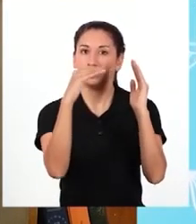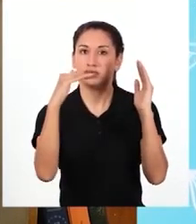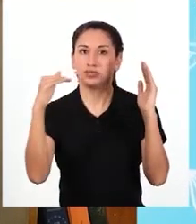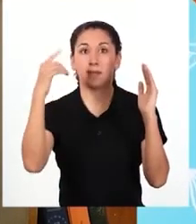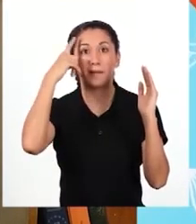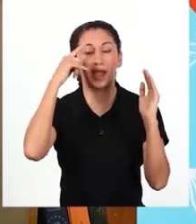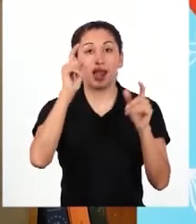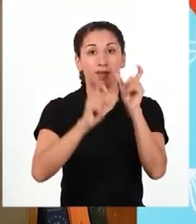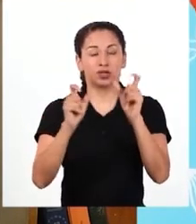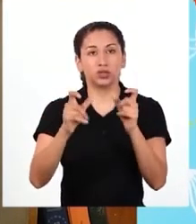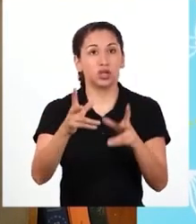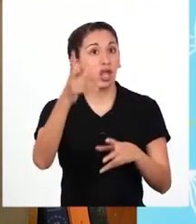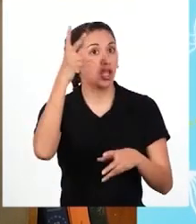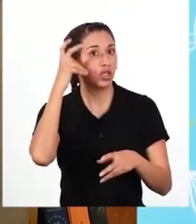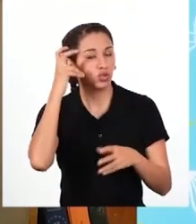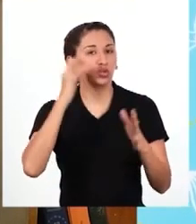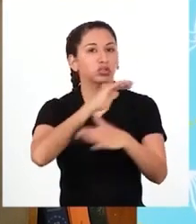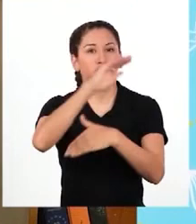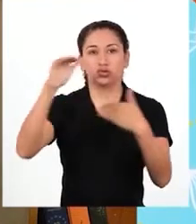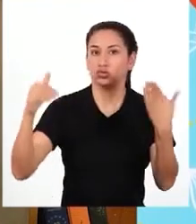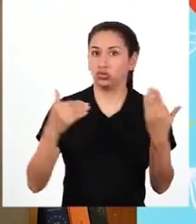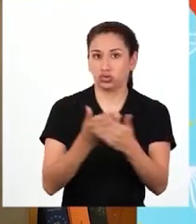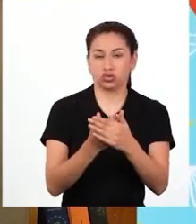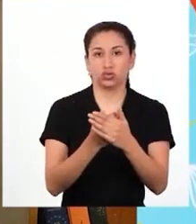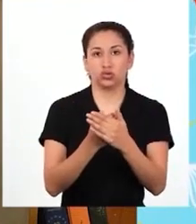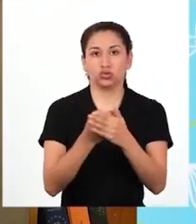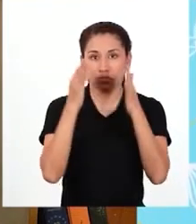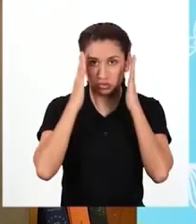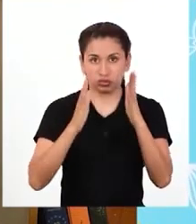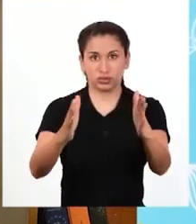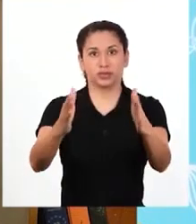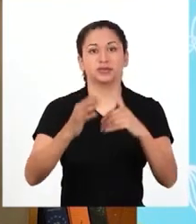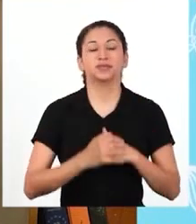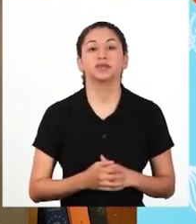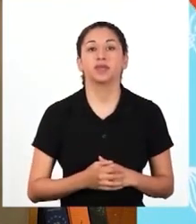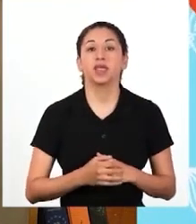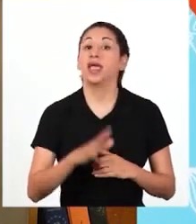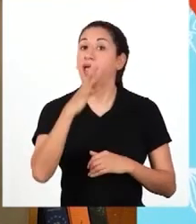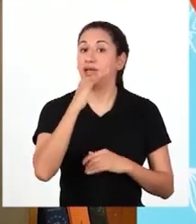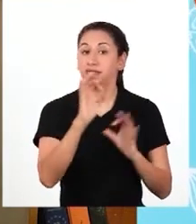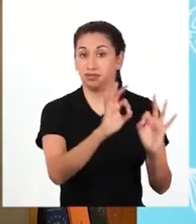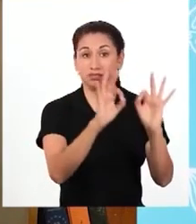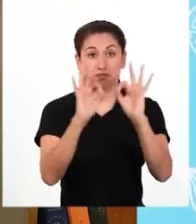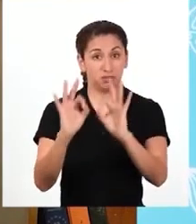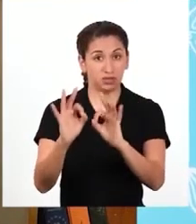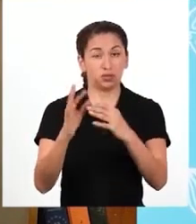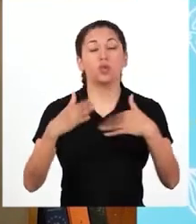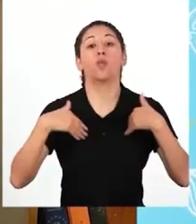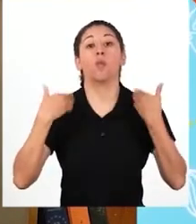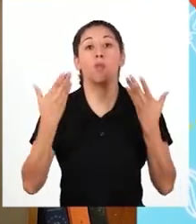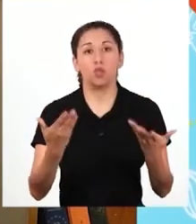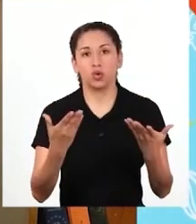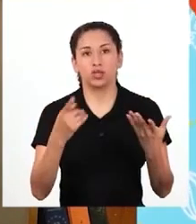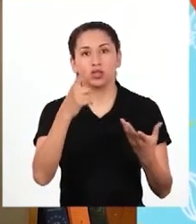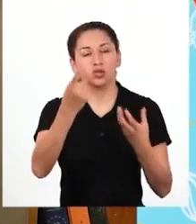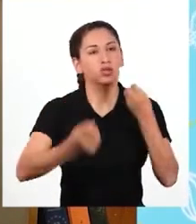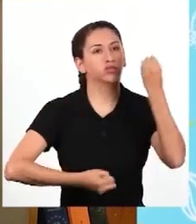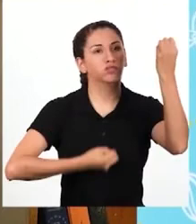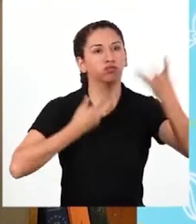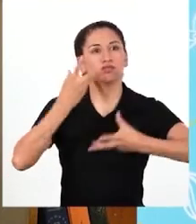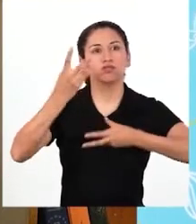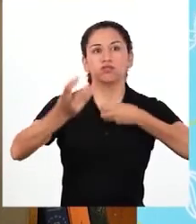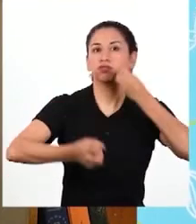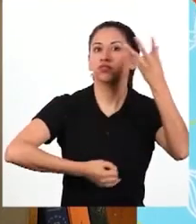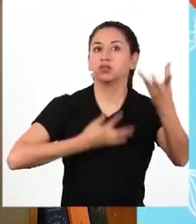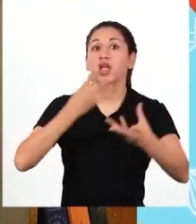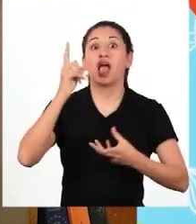el público al que se dirigen. Asimismo, pueden darle énfasis a algunas palabras o